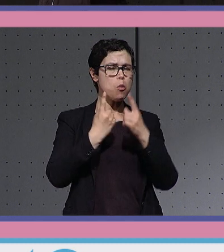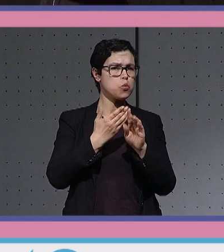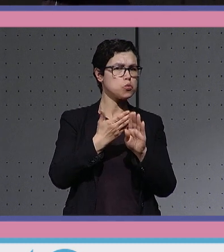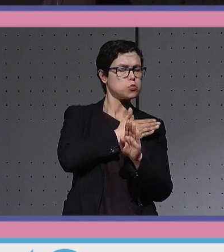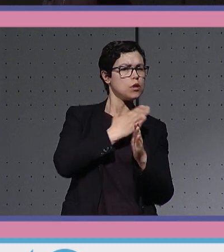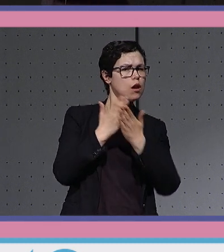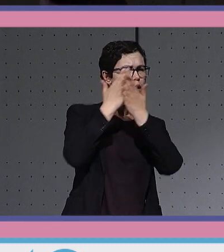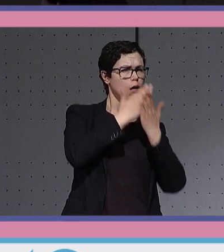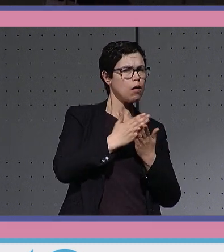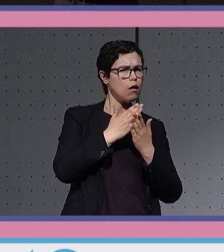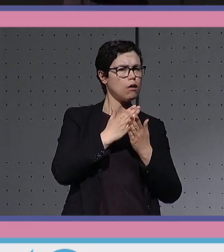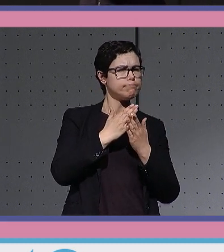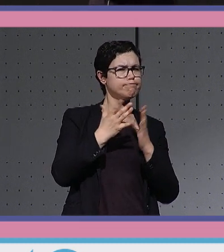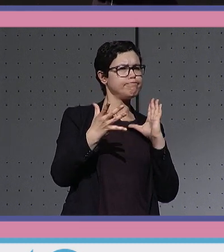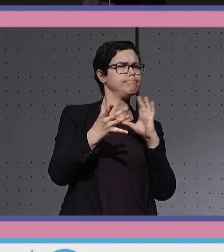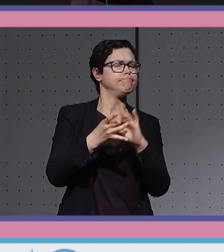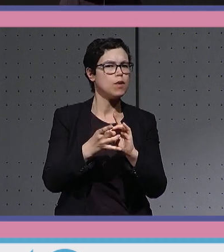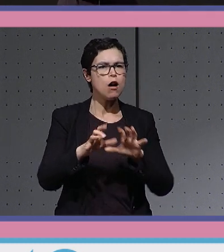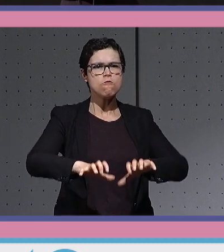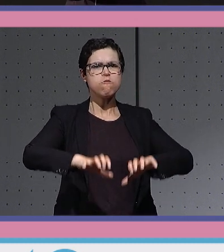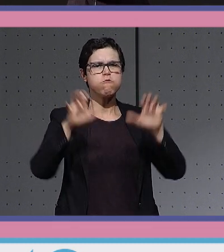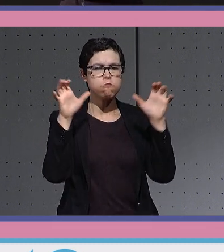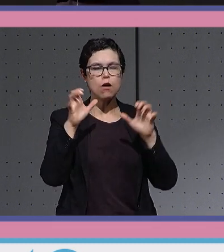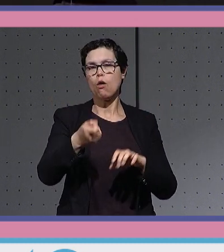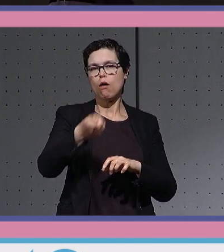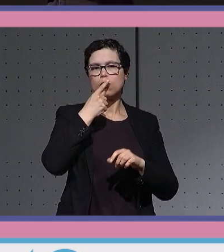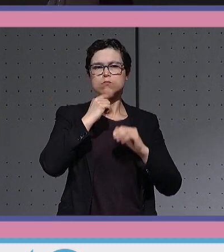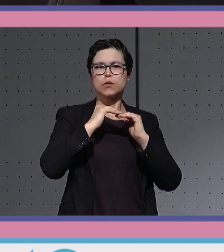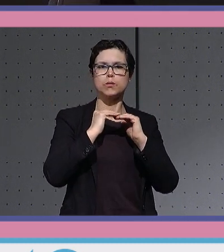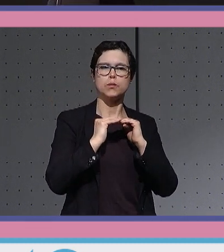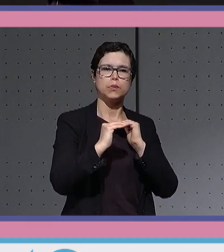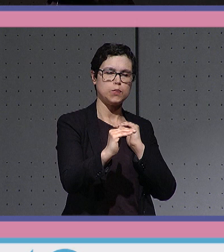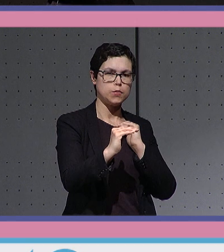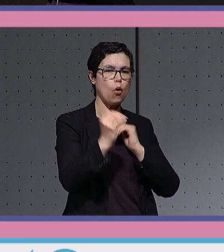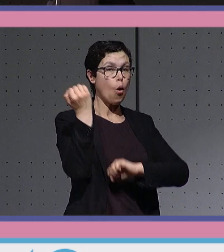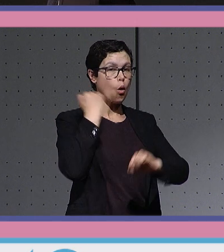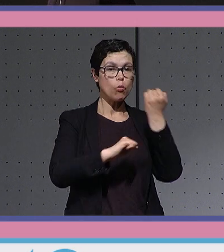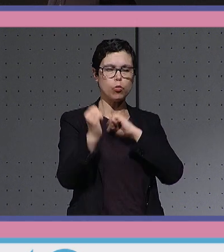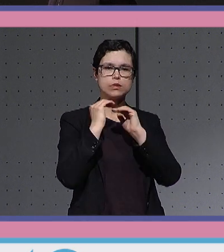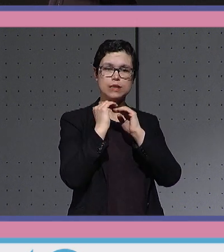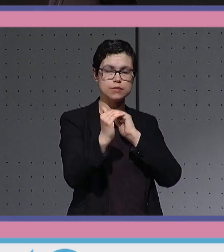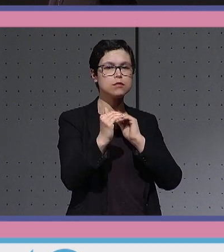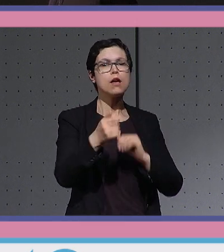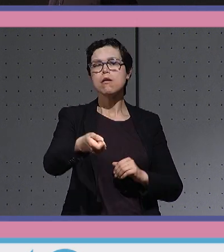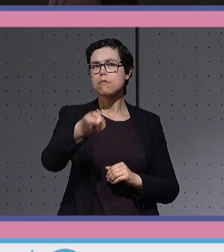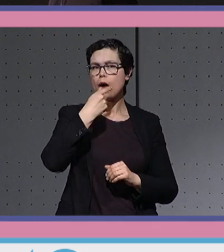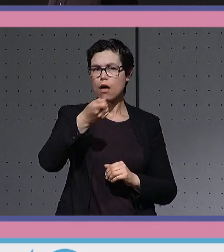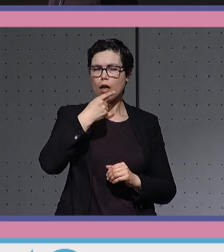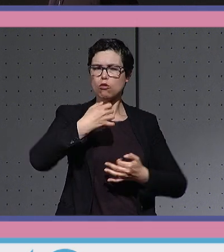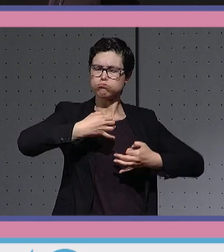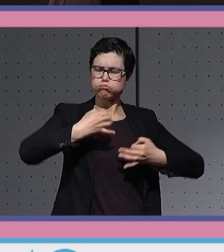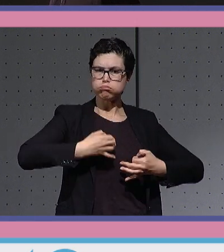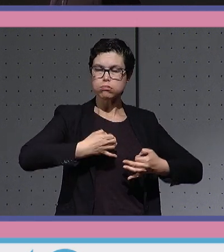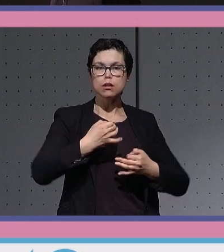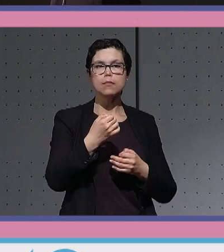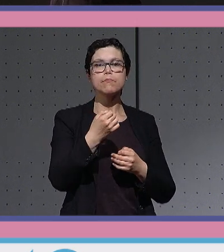en problemas relacionados con la agresividad y con las alteraciones de conducta. Son medicaciones muy seguras cuando se utilizan